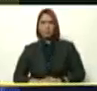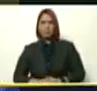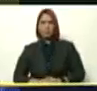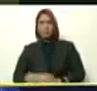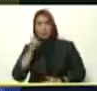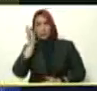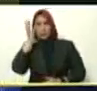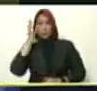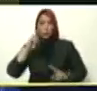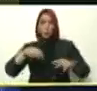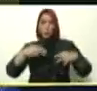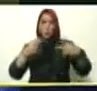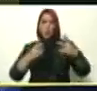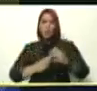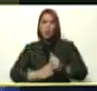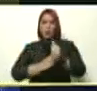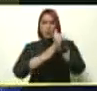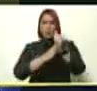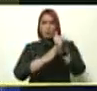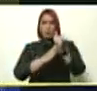surgió un nuevo líder,